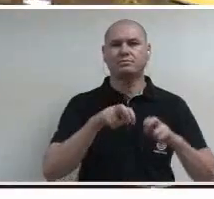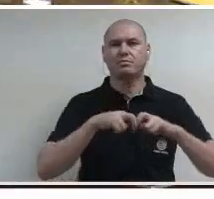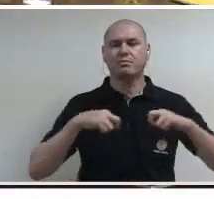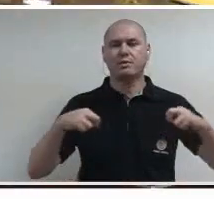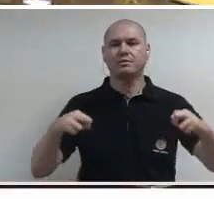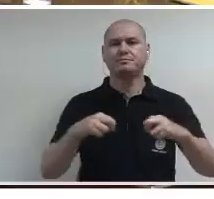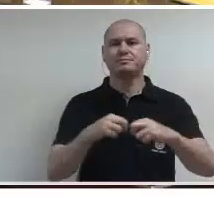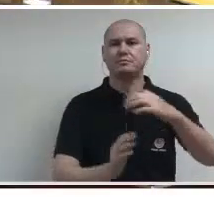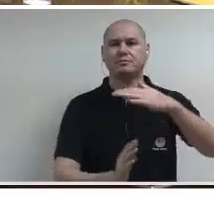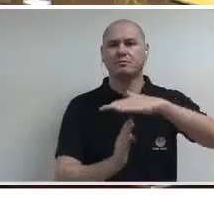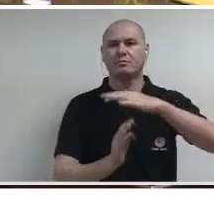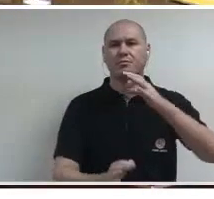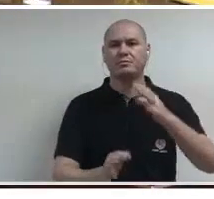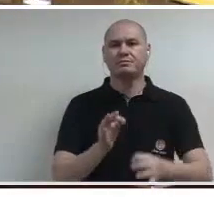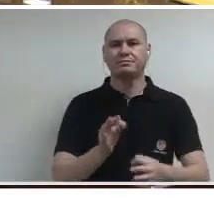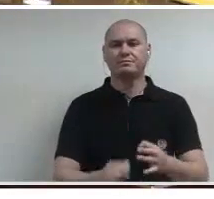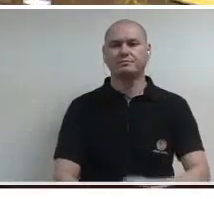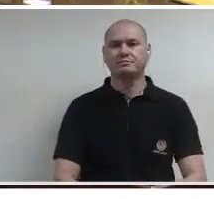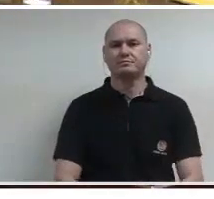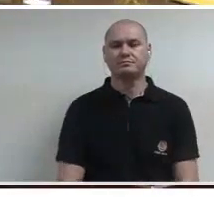ecoa